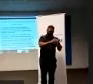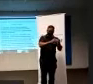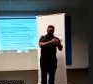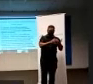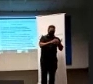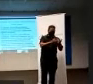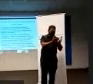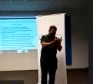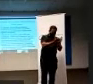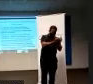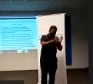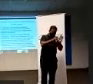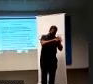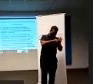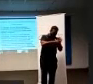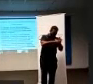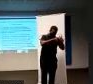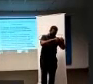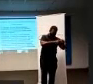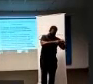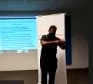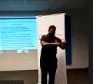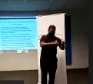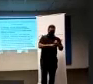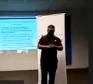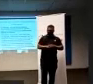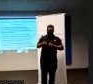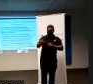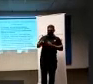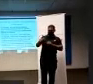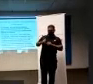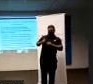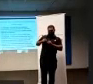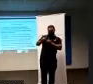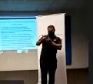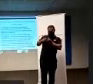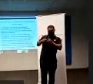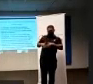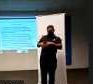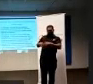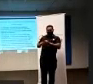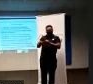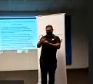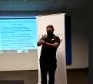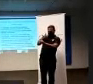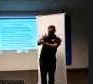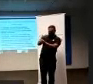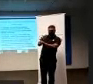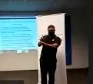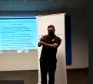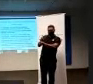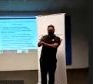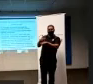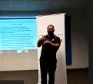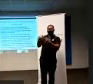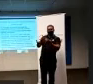las recomendaciones internacionales respecto a este caso. Entonces recomendaron la vacunación contra COVID en aquellas pacientes